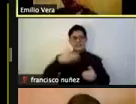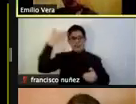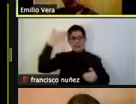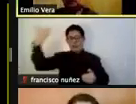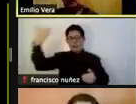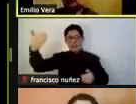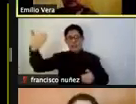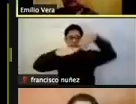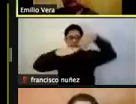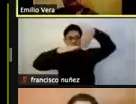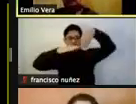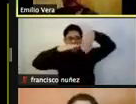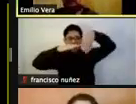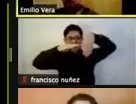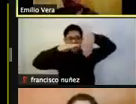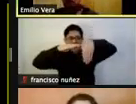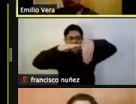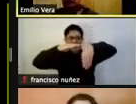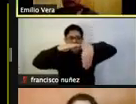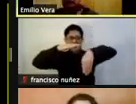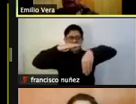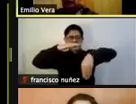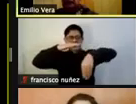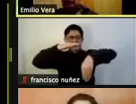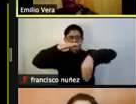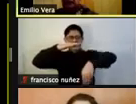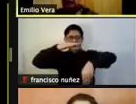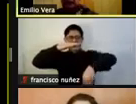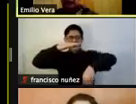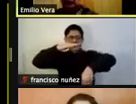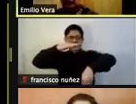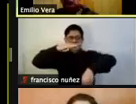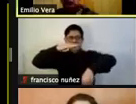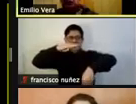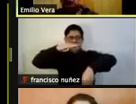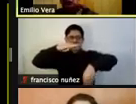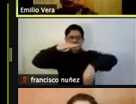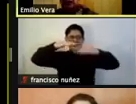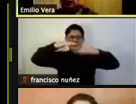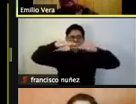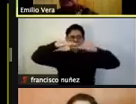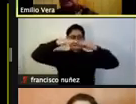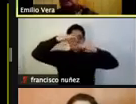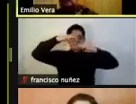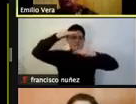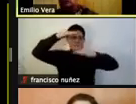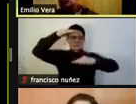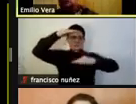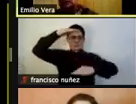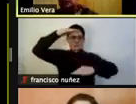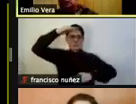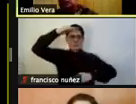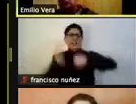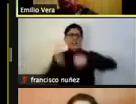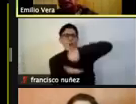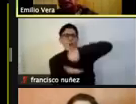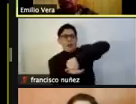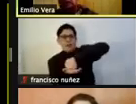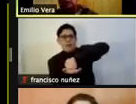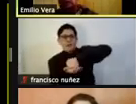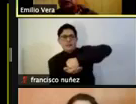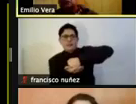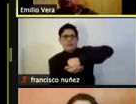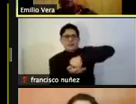tope del suelo oceánico casi pelado, sin sedimento. Aquí hay unas pequeñas cuenquitas con sedimento, pero muy